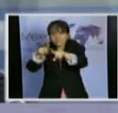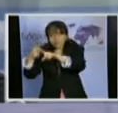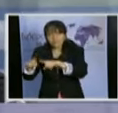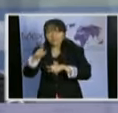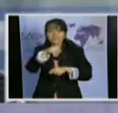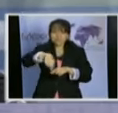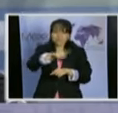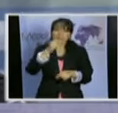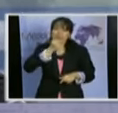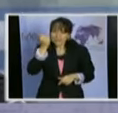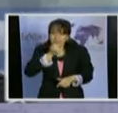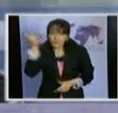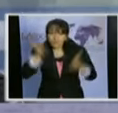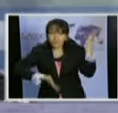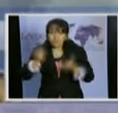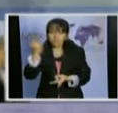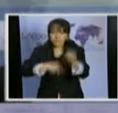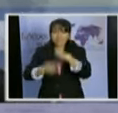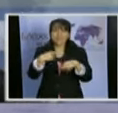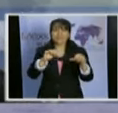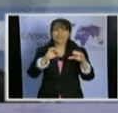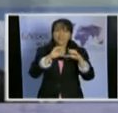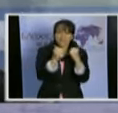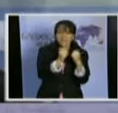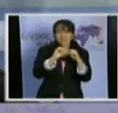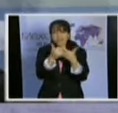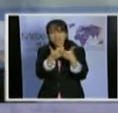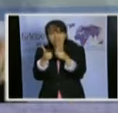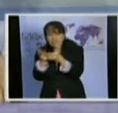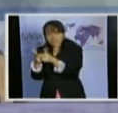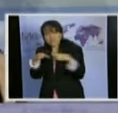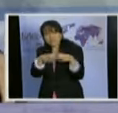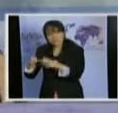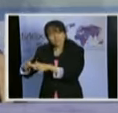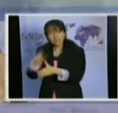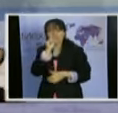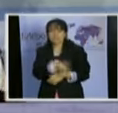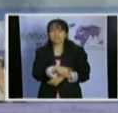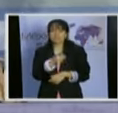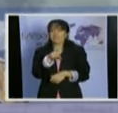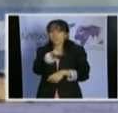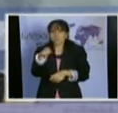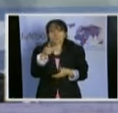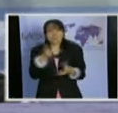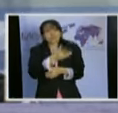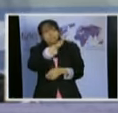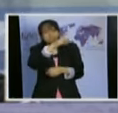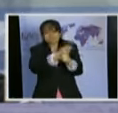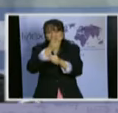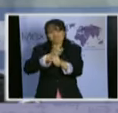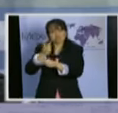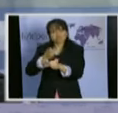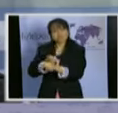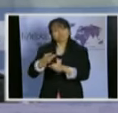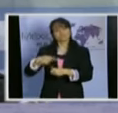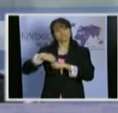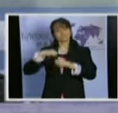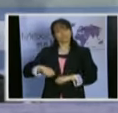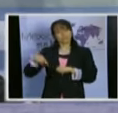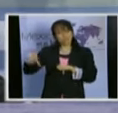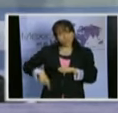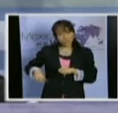de reunirnos a organizaciones civiles, funcionarios federales, pero también con legisladores. Y